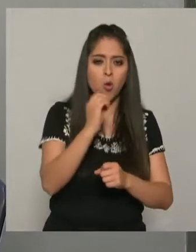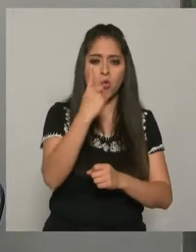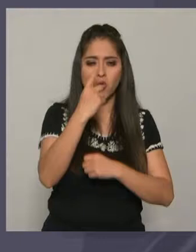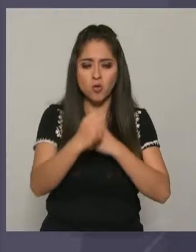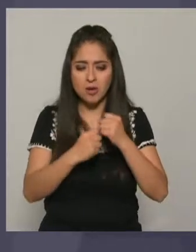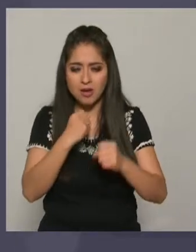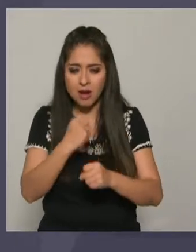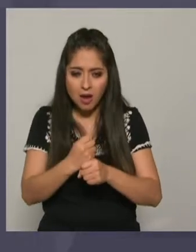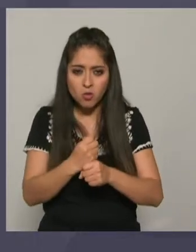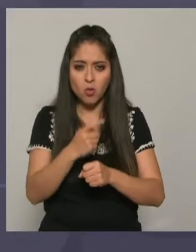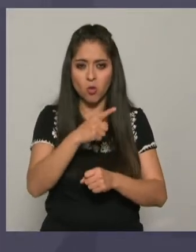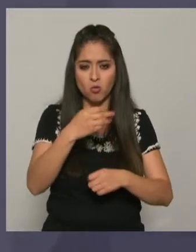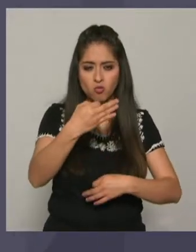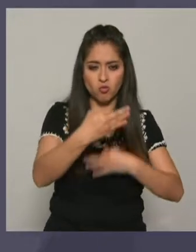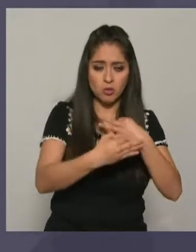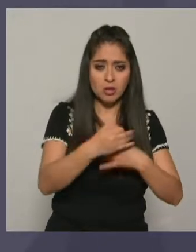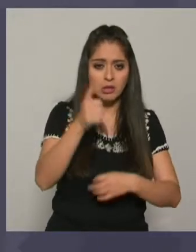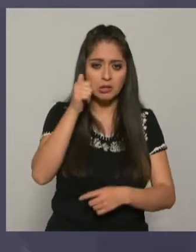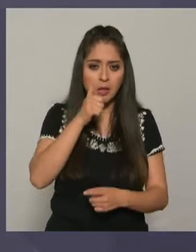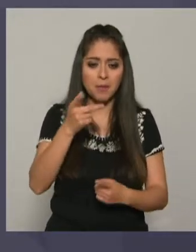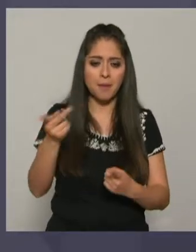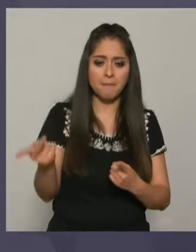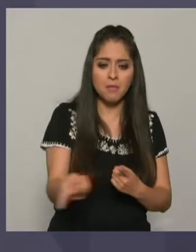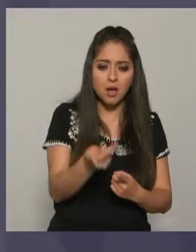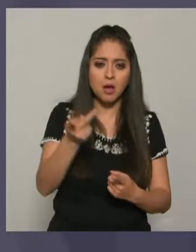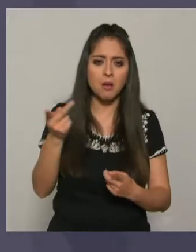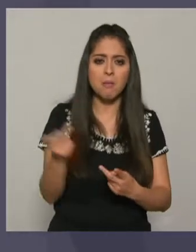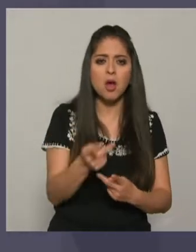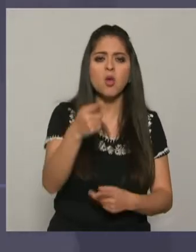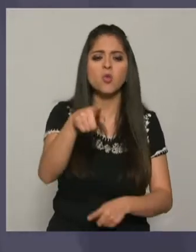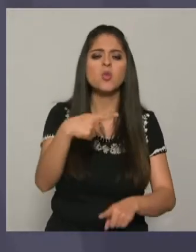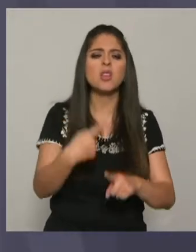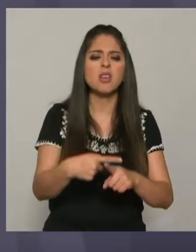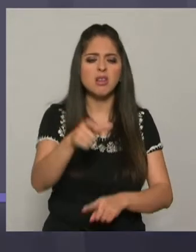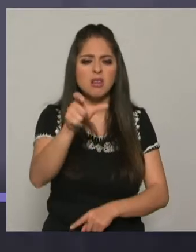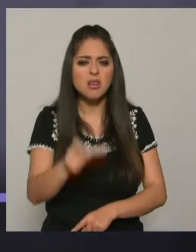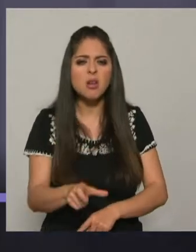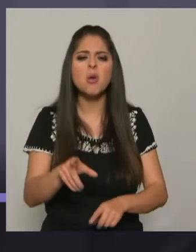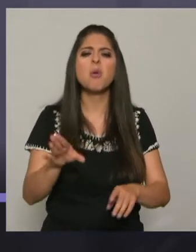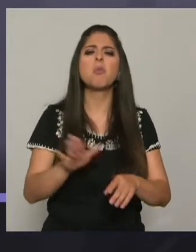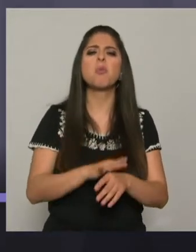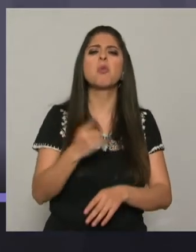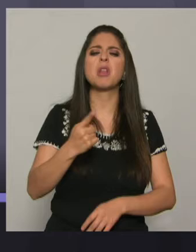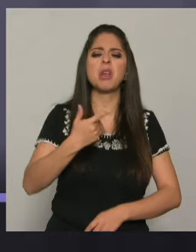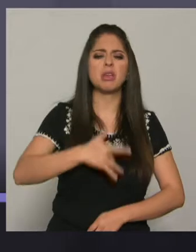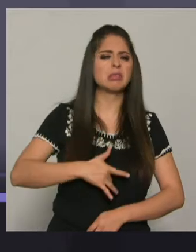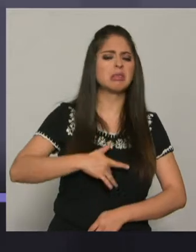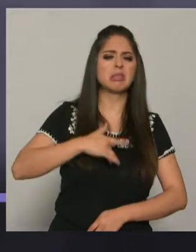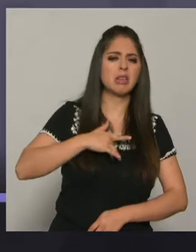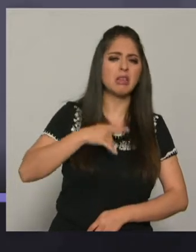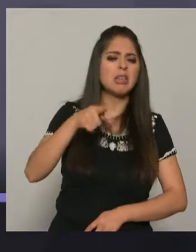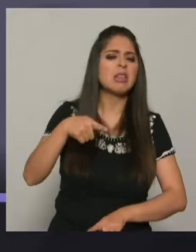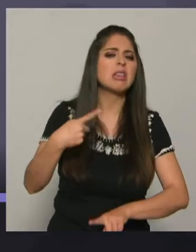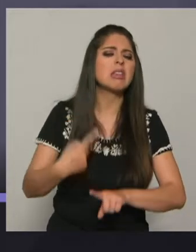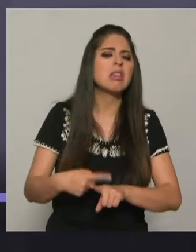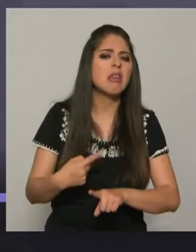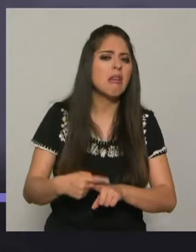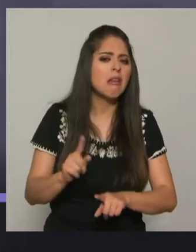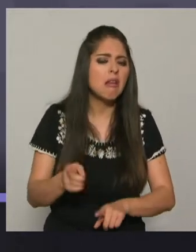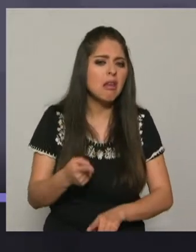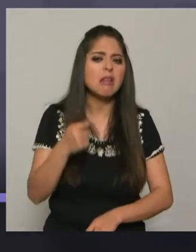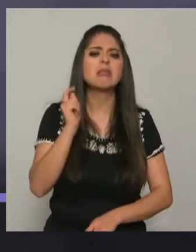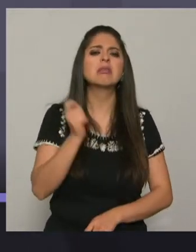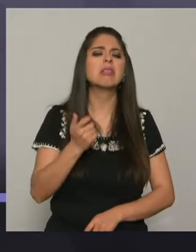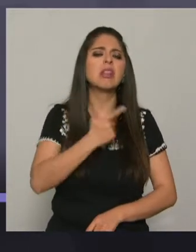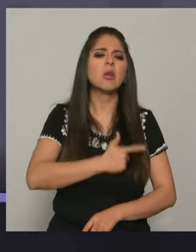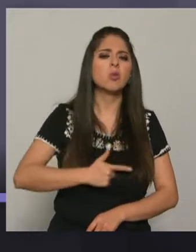juicio o más, se les pregunta constantemente quiénes son, por qué te sientes así, quién eres, qué te gusta. Imaginen